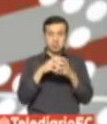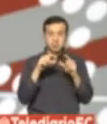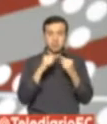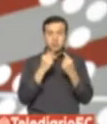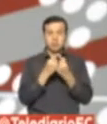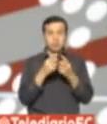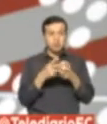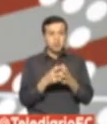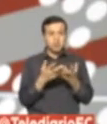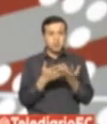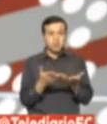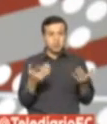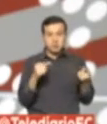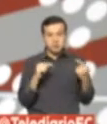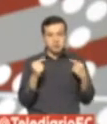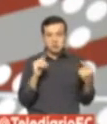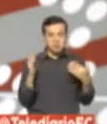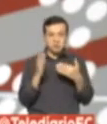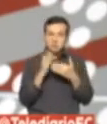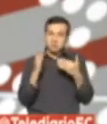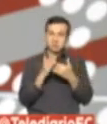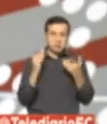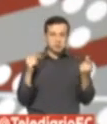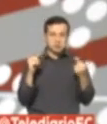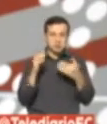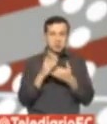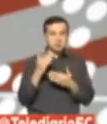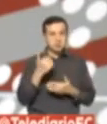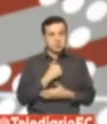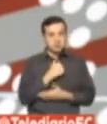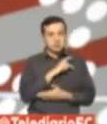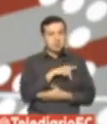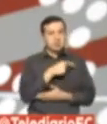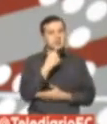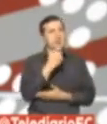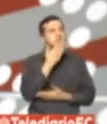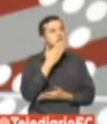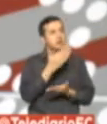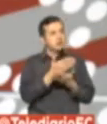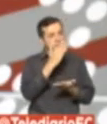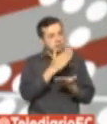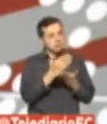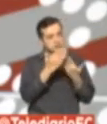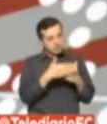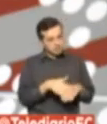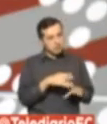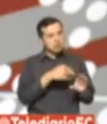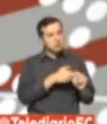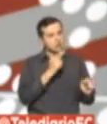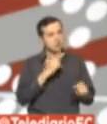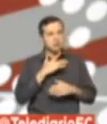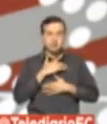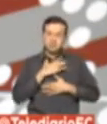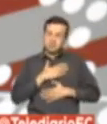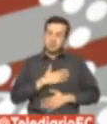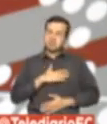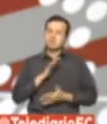bancada BIN una oposición que me obligó a mí a decir hasta aquí nomás, yo me retiro, me quedo